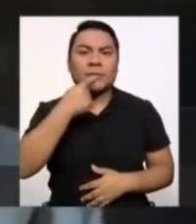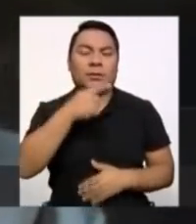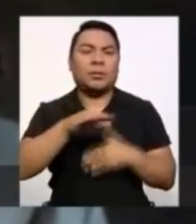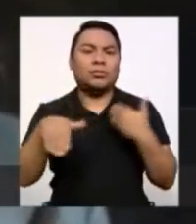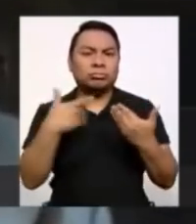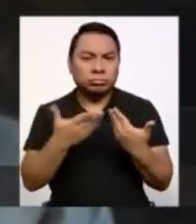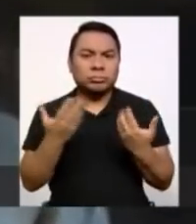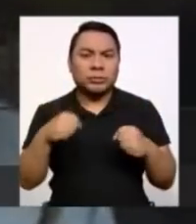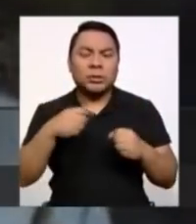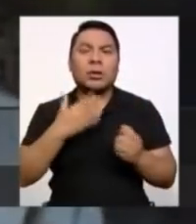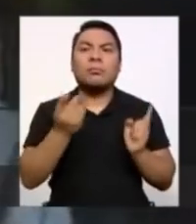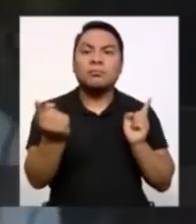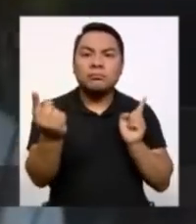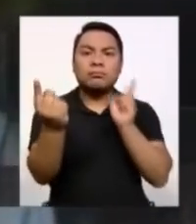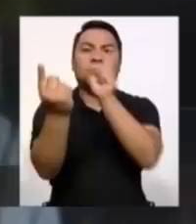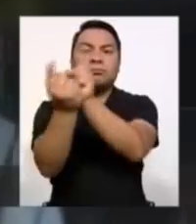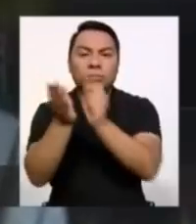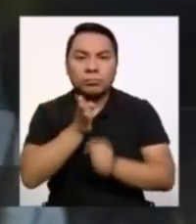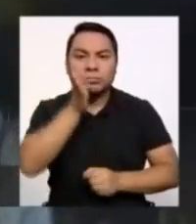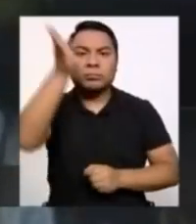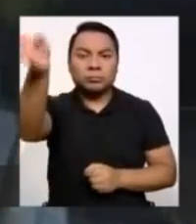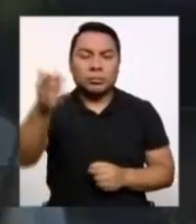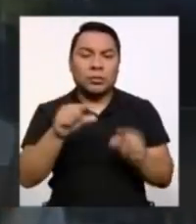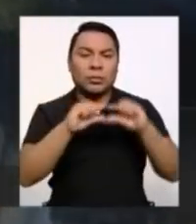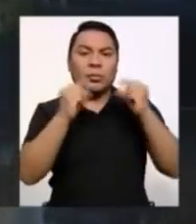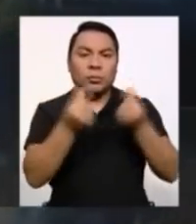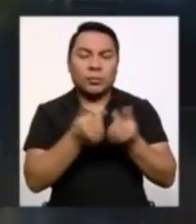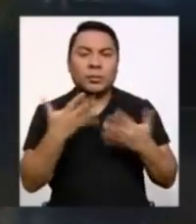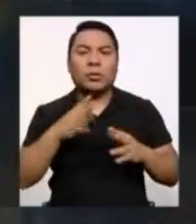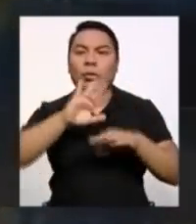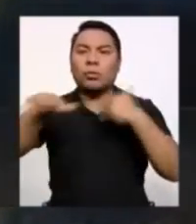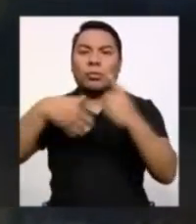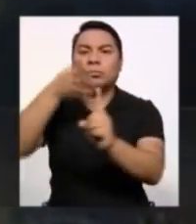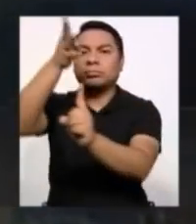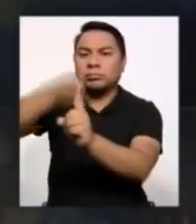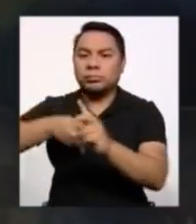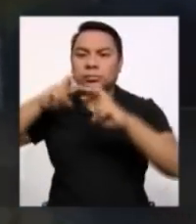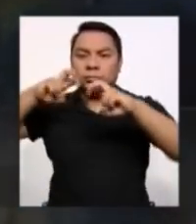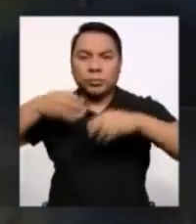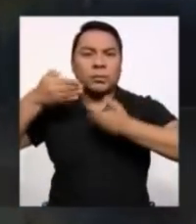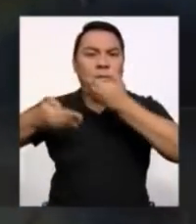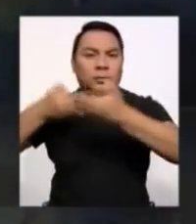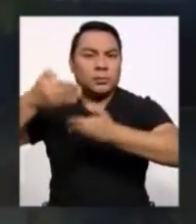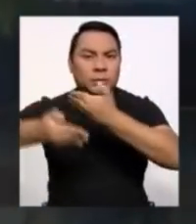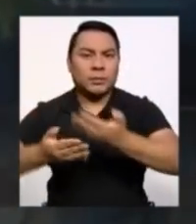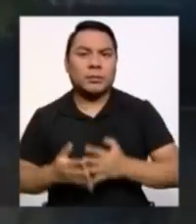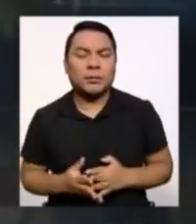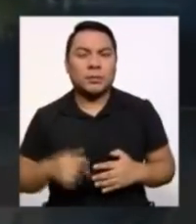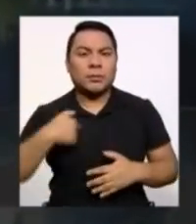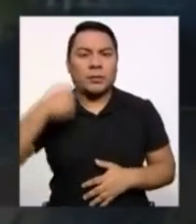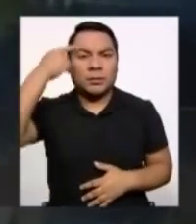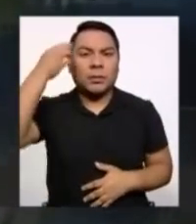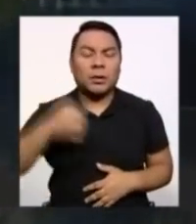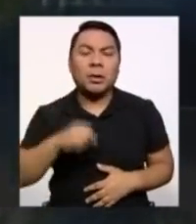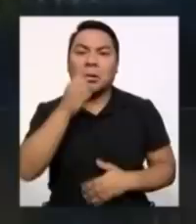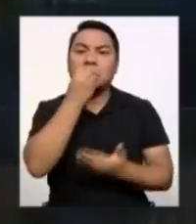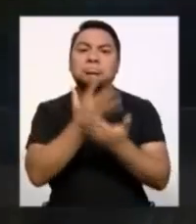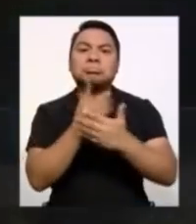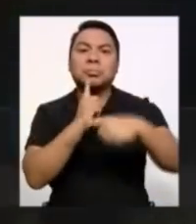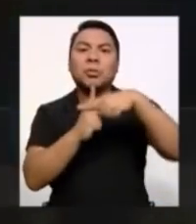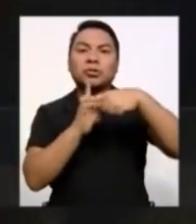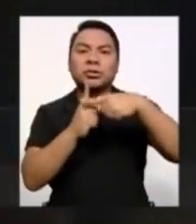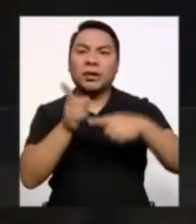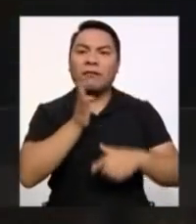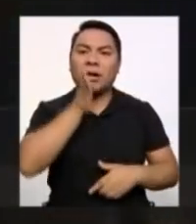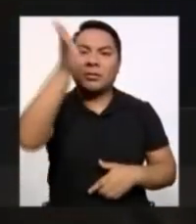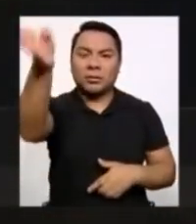que se ha llevado dentro de la observancia del debido proceso y creo que ha sido muy satisfactoria, no solamente